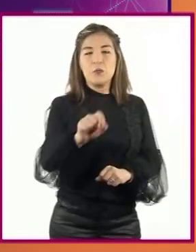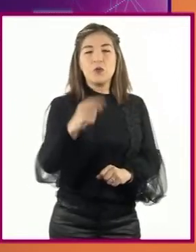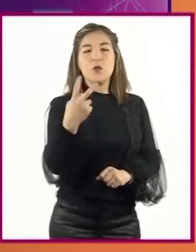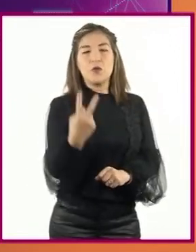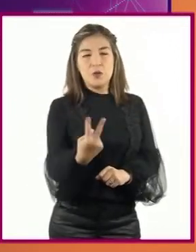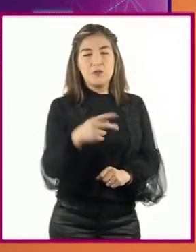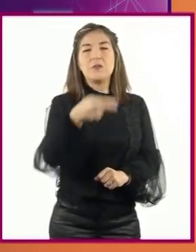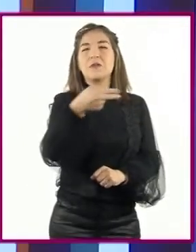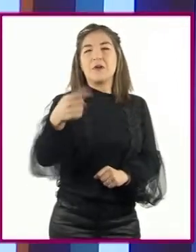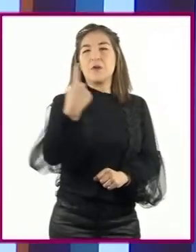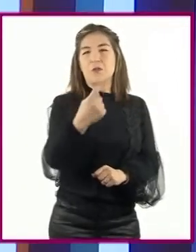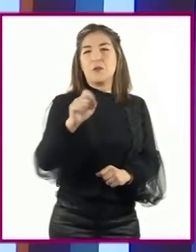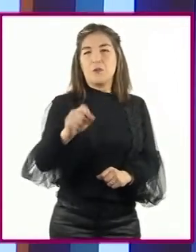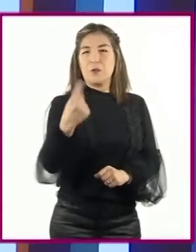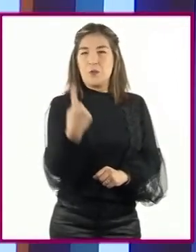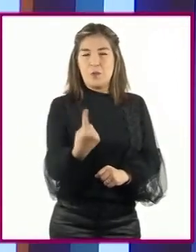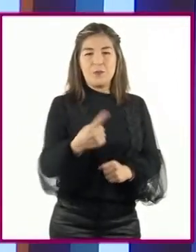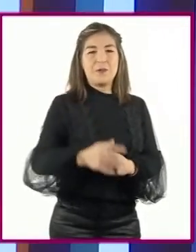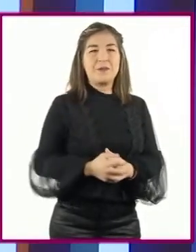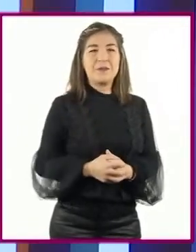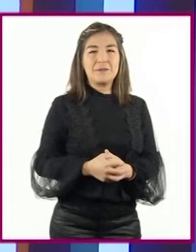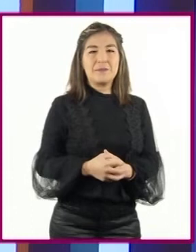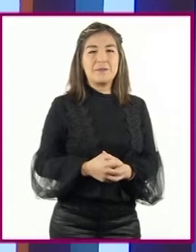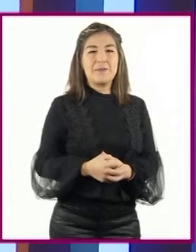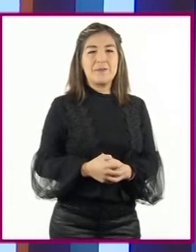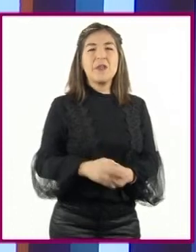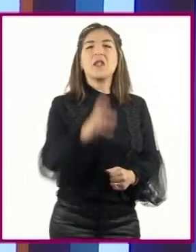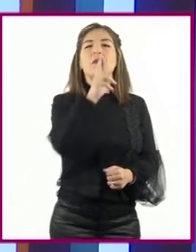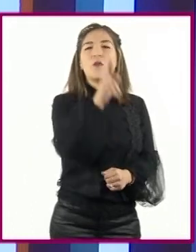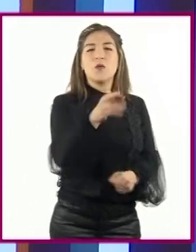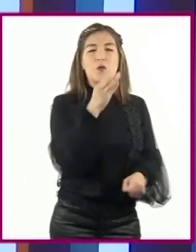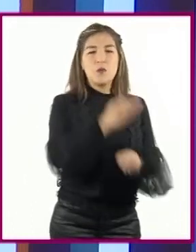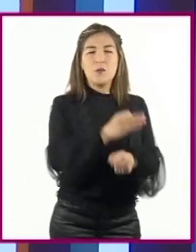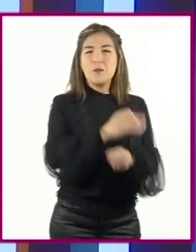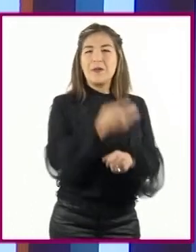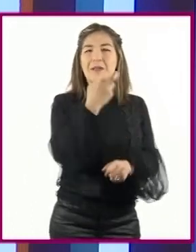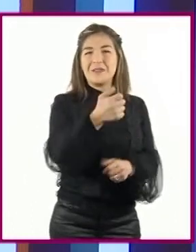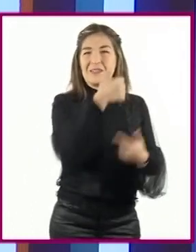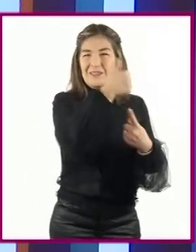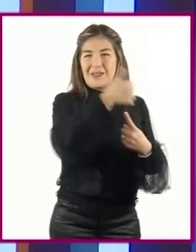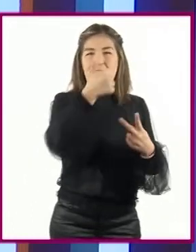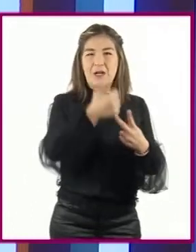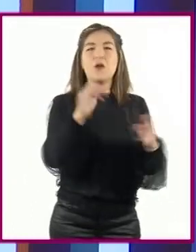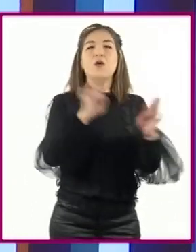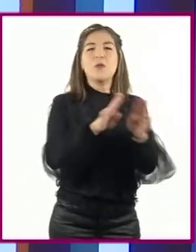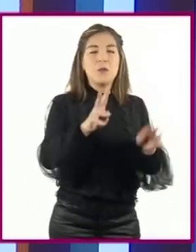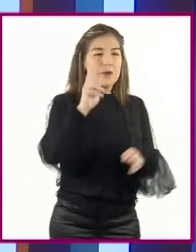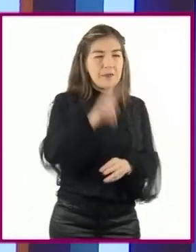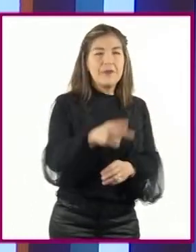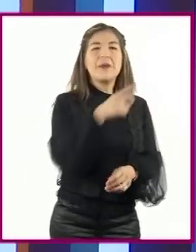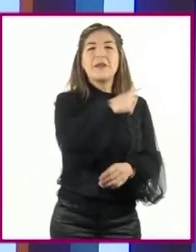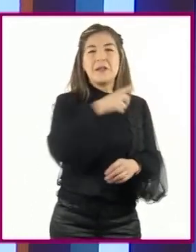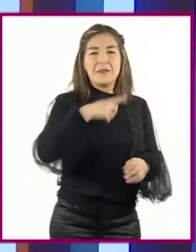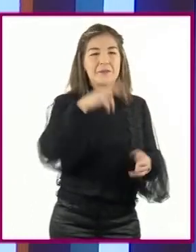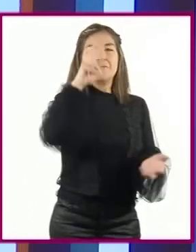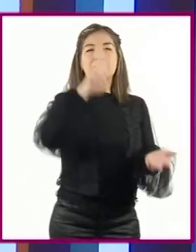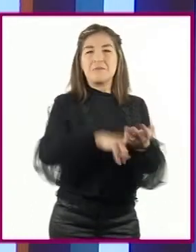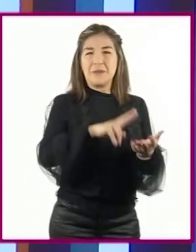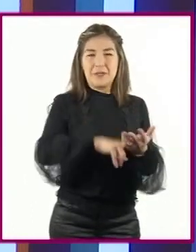a 1.1. Los resultados obtenidos en cada caso me permitieron establecer la operación